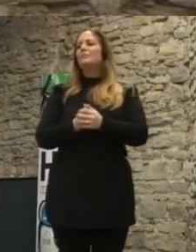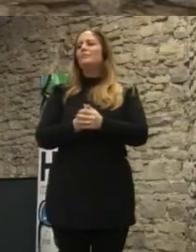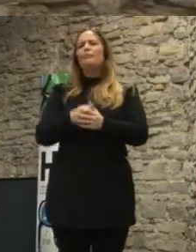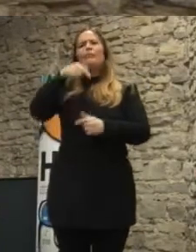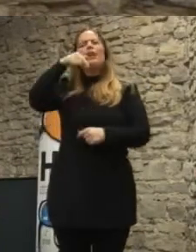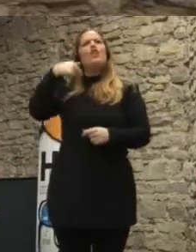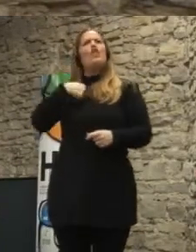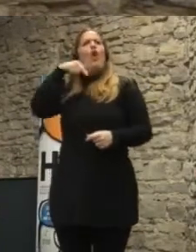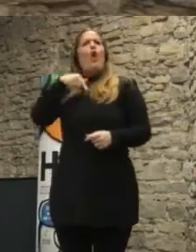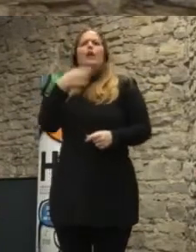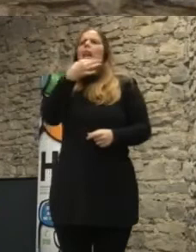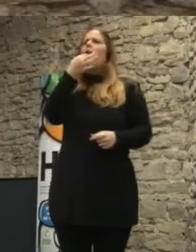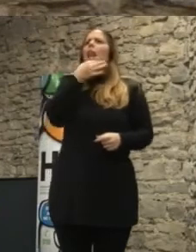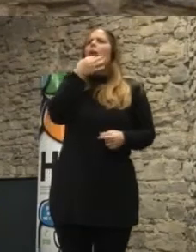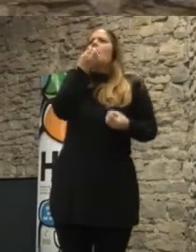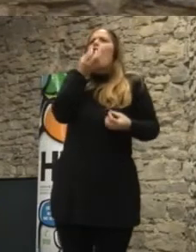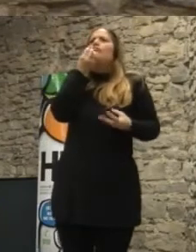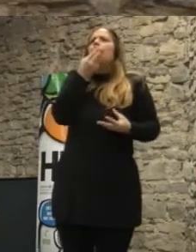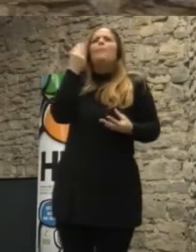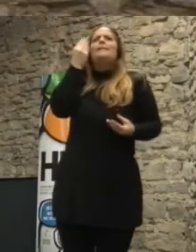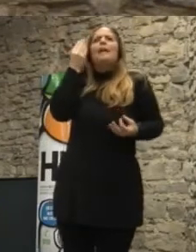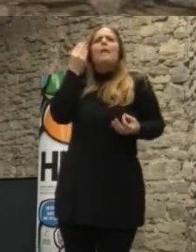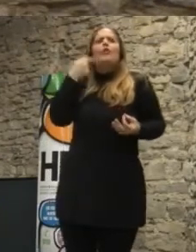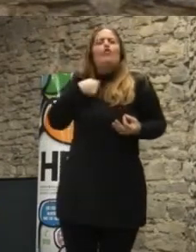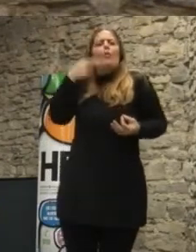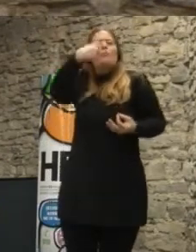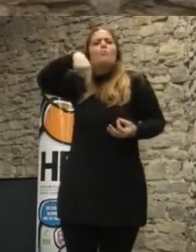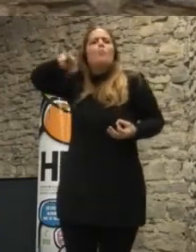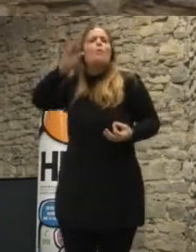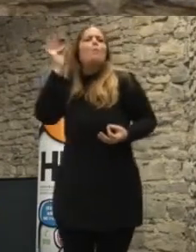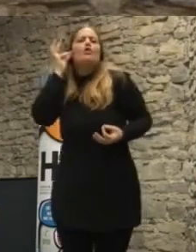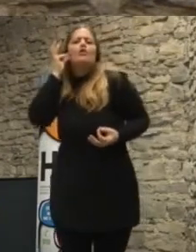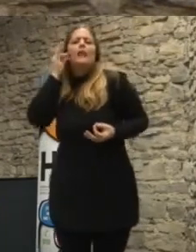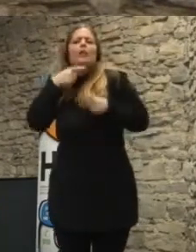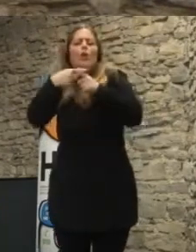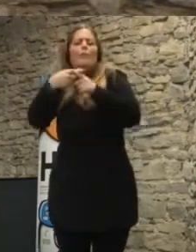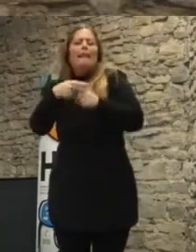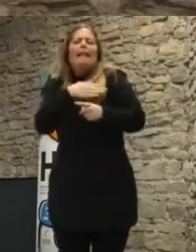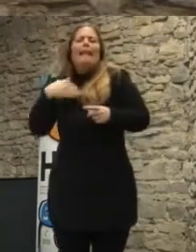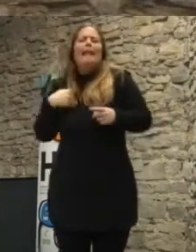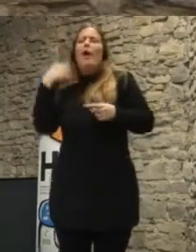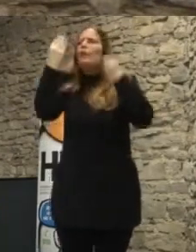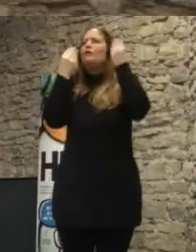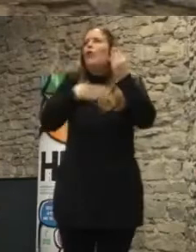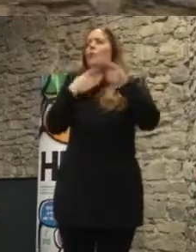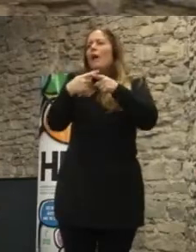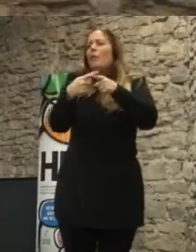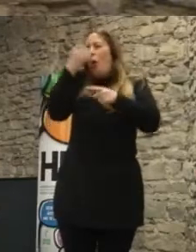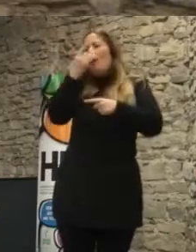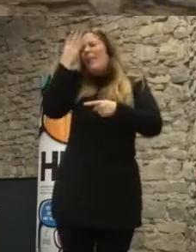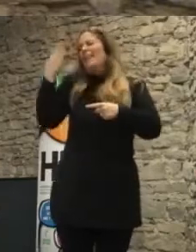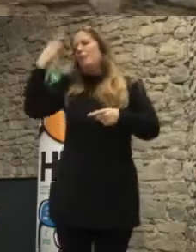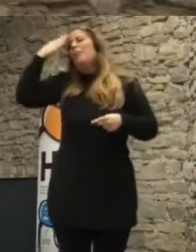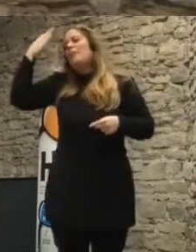hablar hoy o lo que quería compartir con vosotras y la reflexión, las ideas principales, digamos, ¿no?